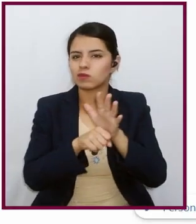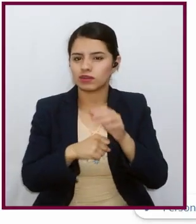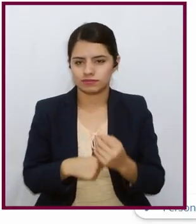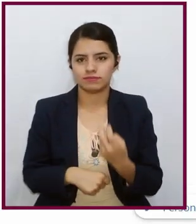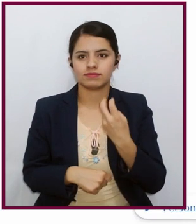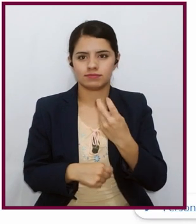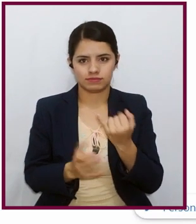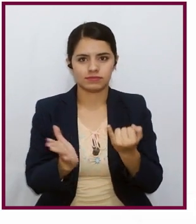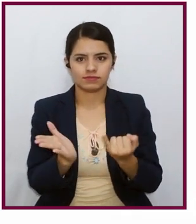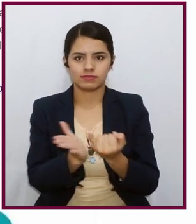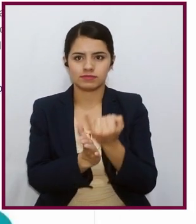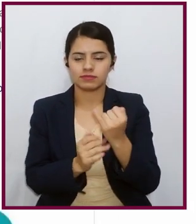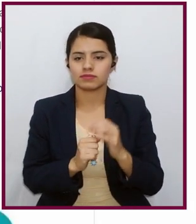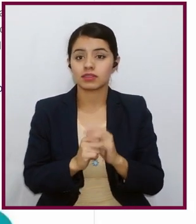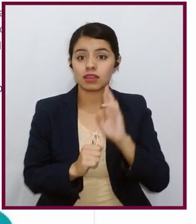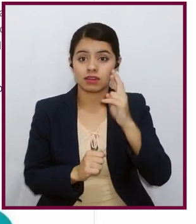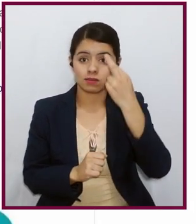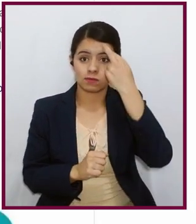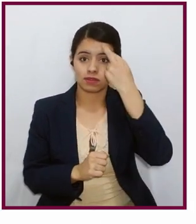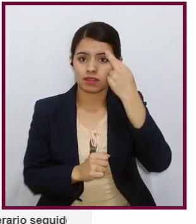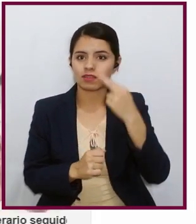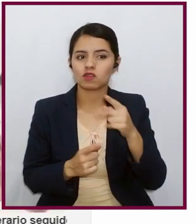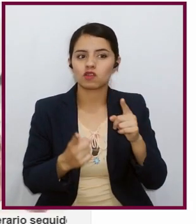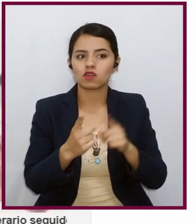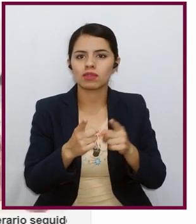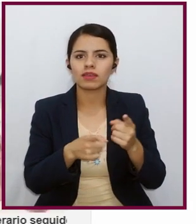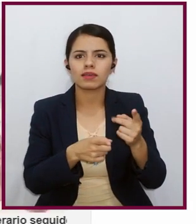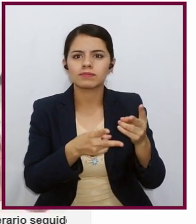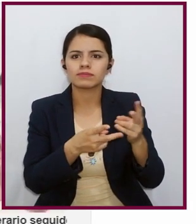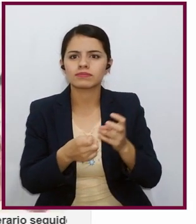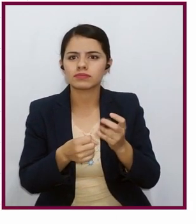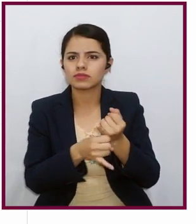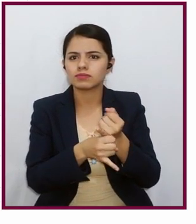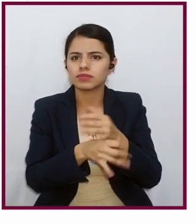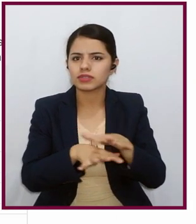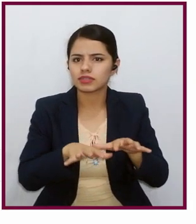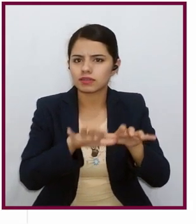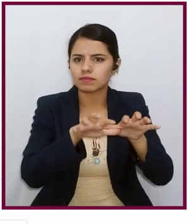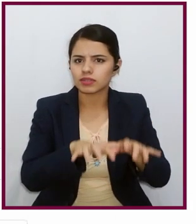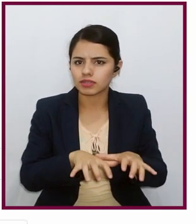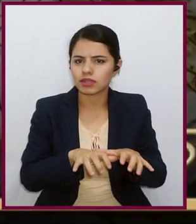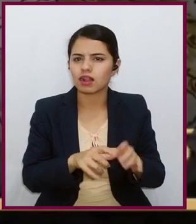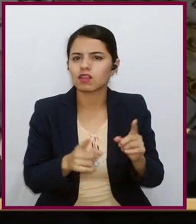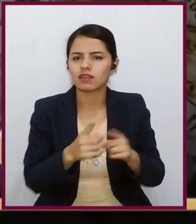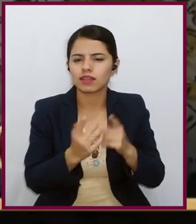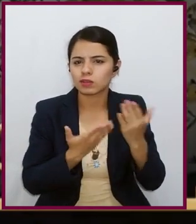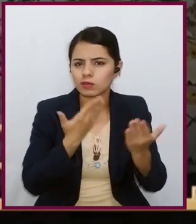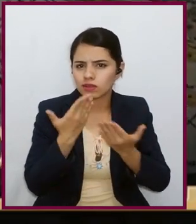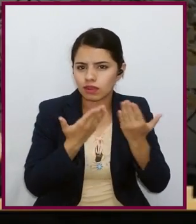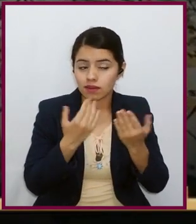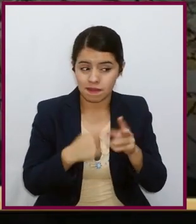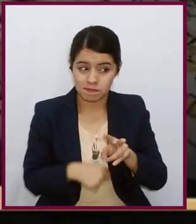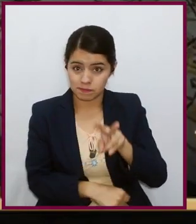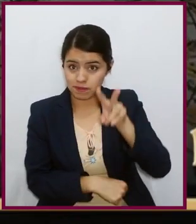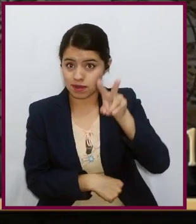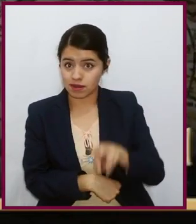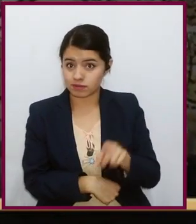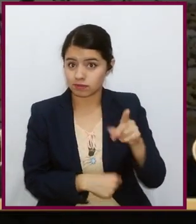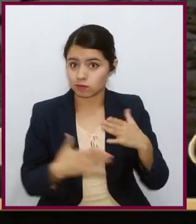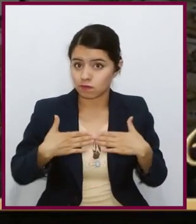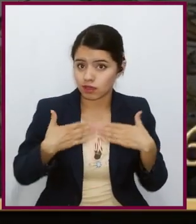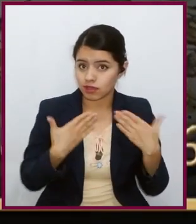y sea muy elemental para lo que queremos decir. Recordemos que ante el ojo humano es probable recordar y asociar más rápido